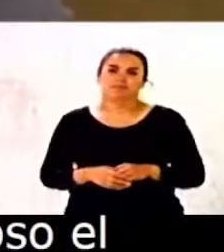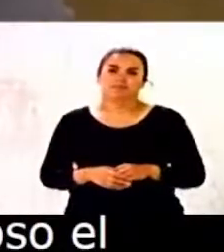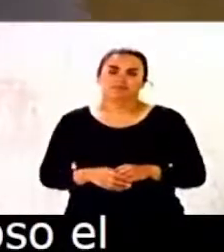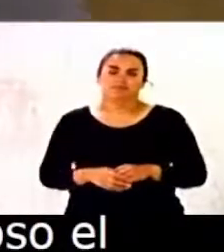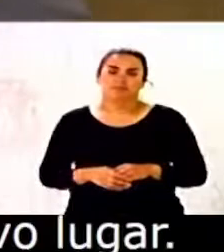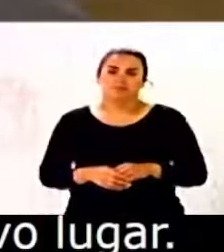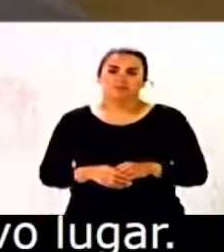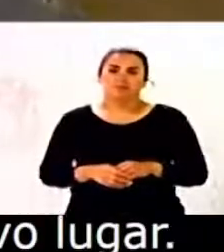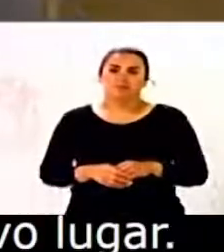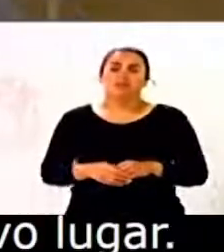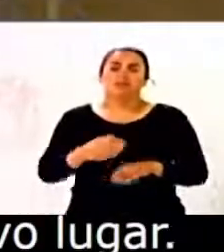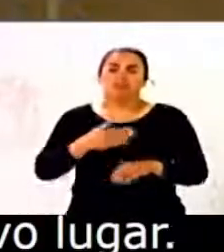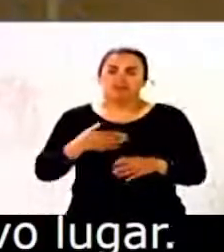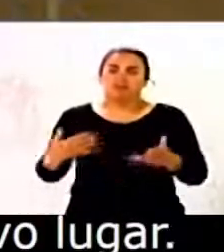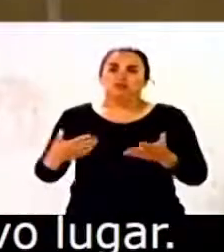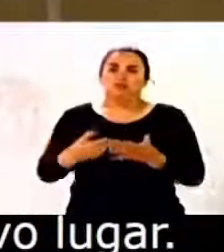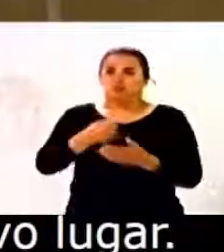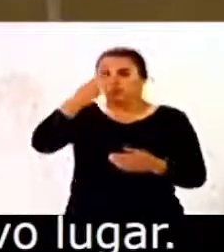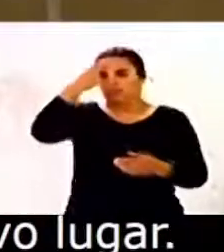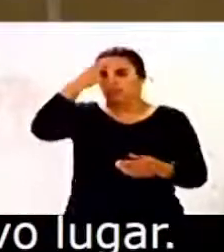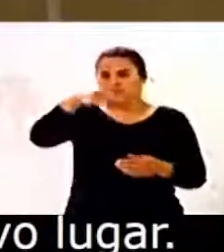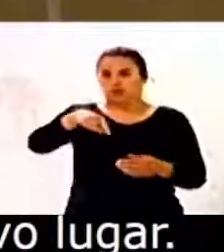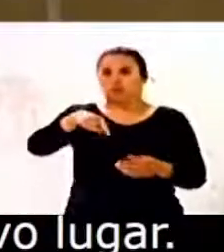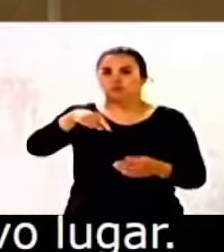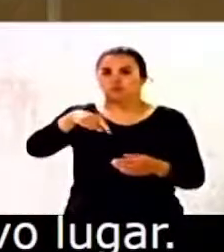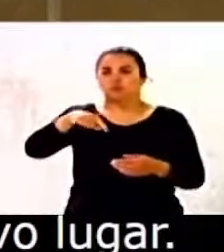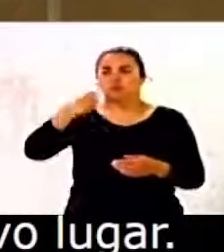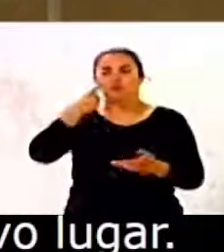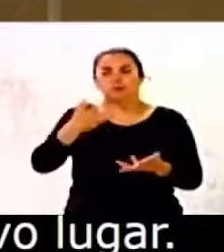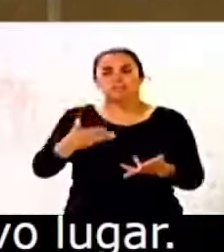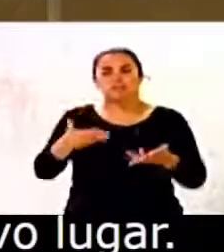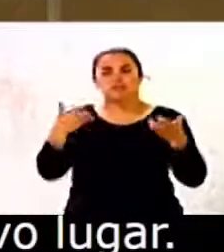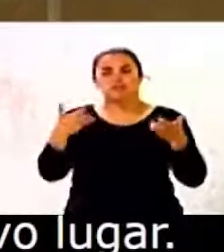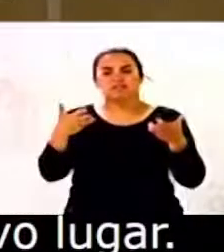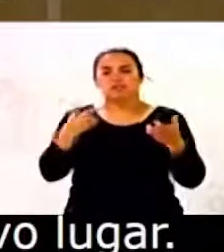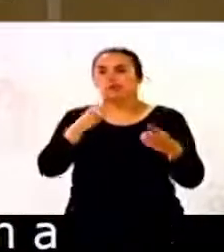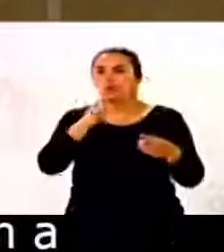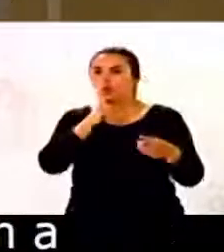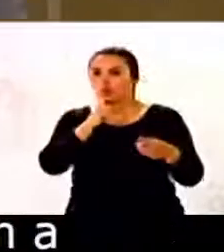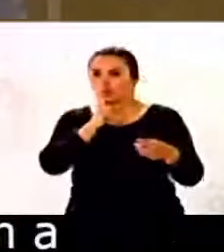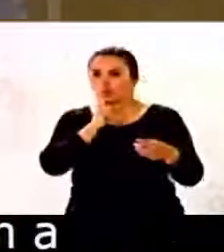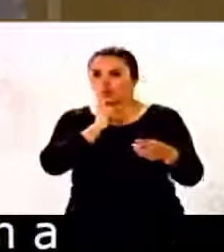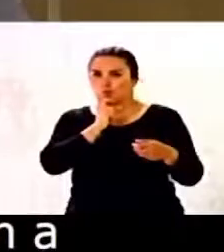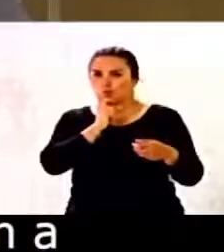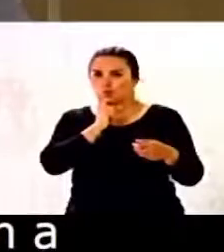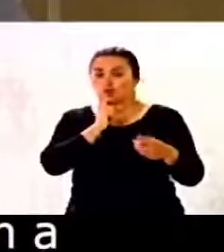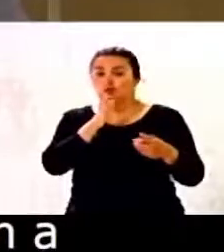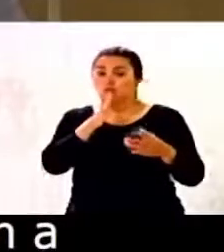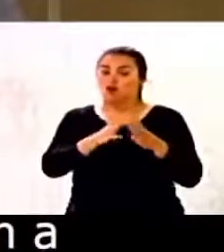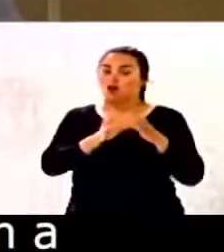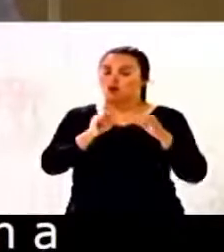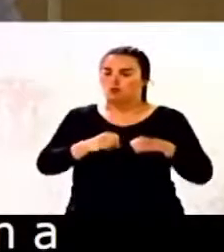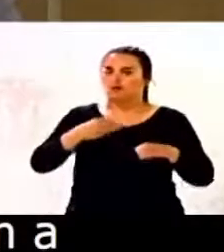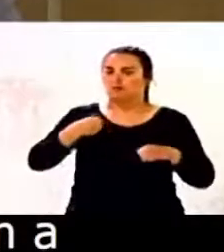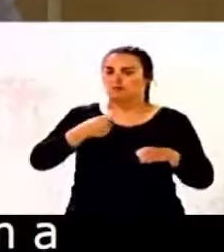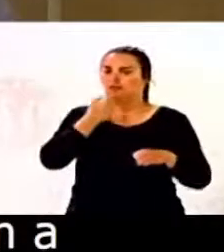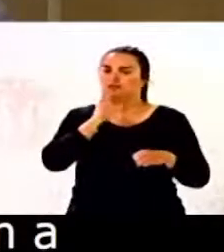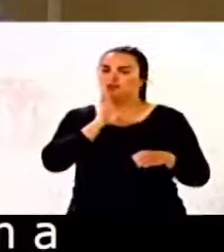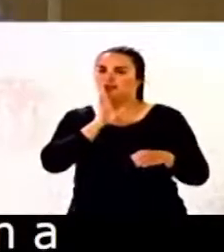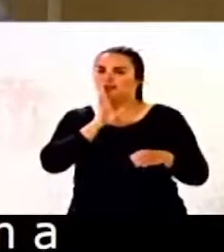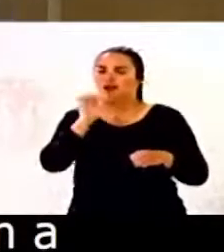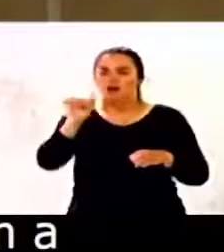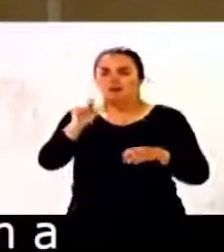Y quiero que todos seamos conscientes de cómo van a beneficiar a los extremeños y a las extremeñas los acuerdos